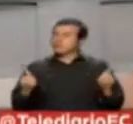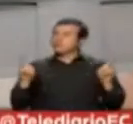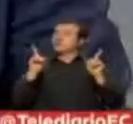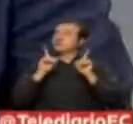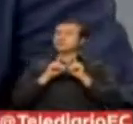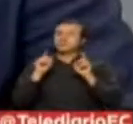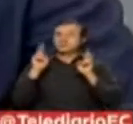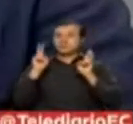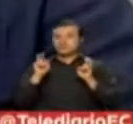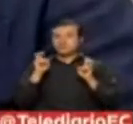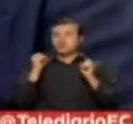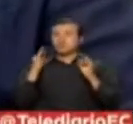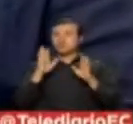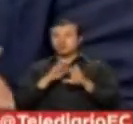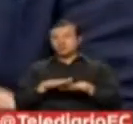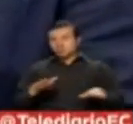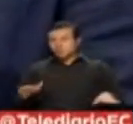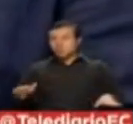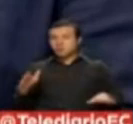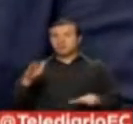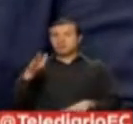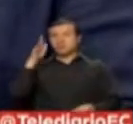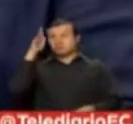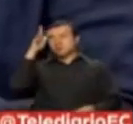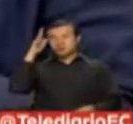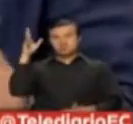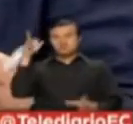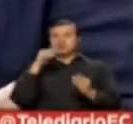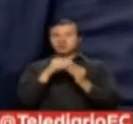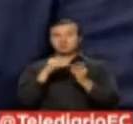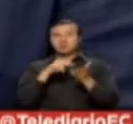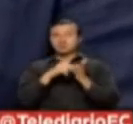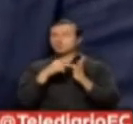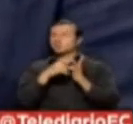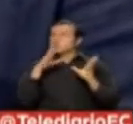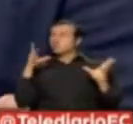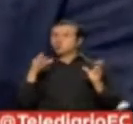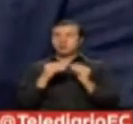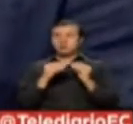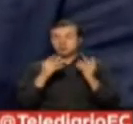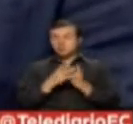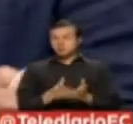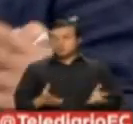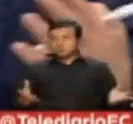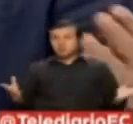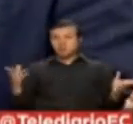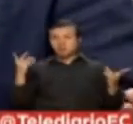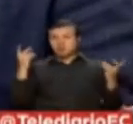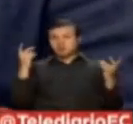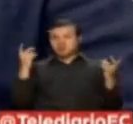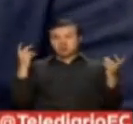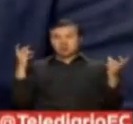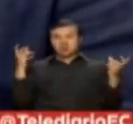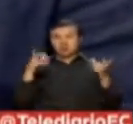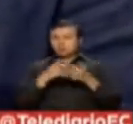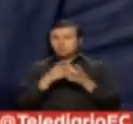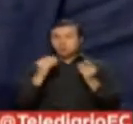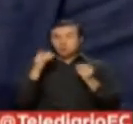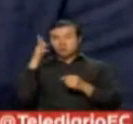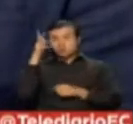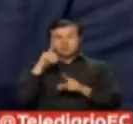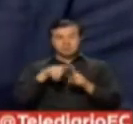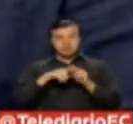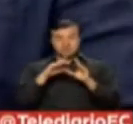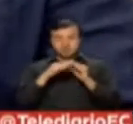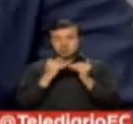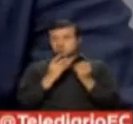el número de estudiantes de docentes que significa toda esta movilización de recursos humanos en torno al inicio